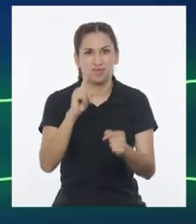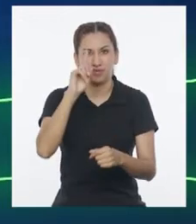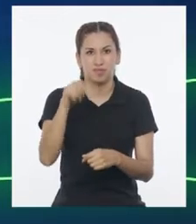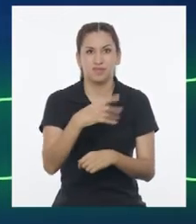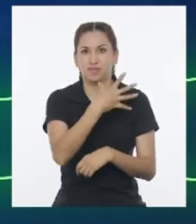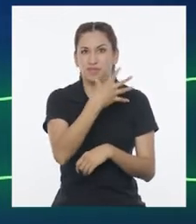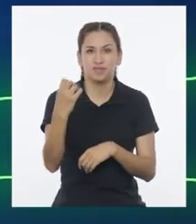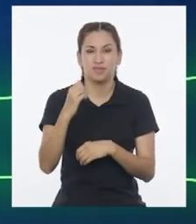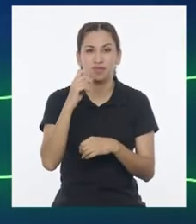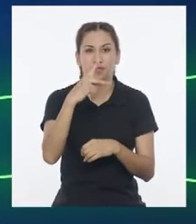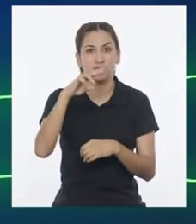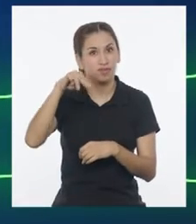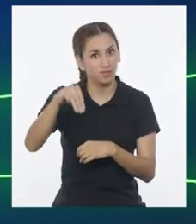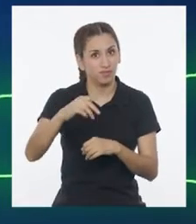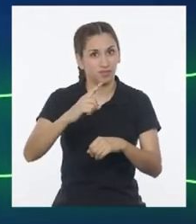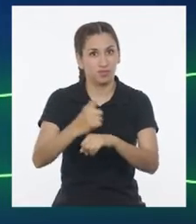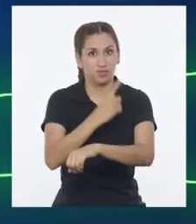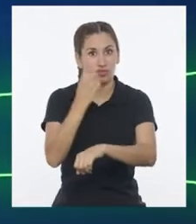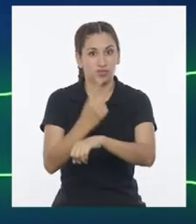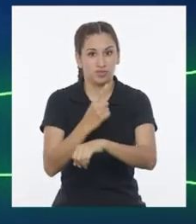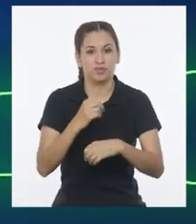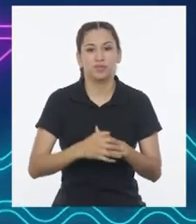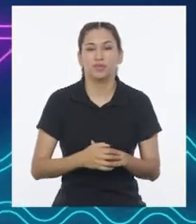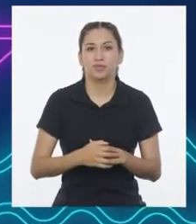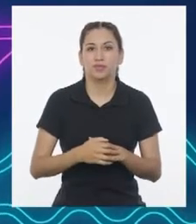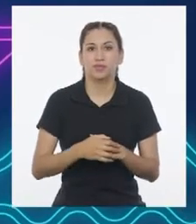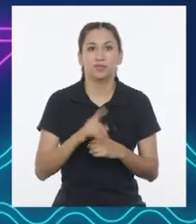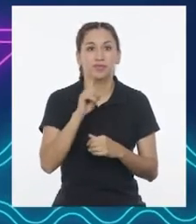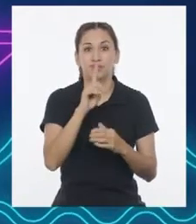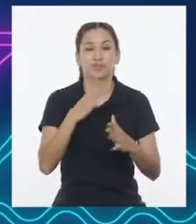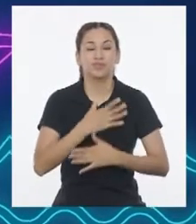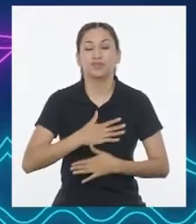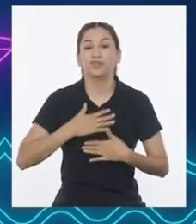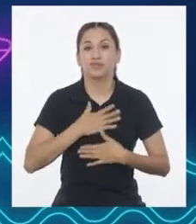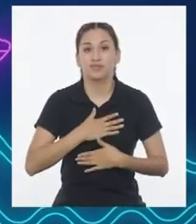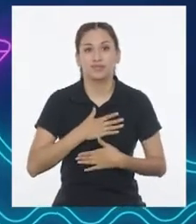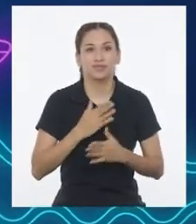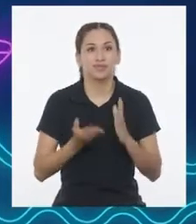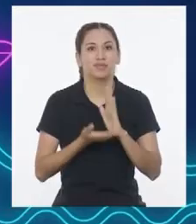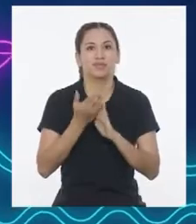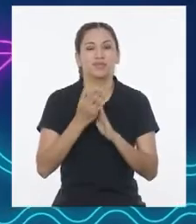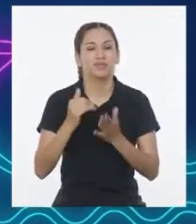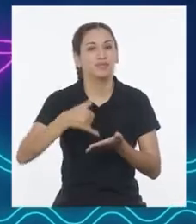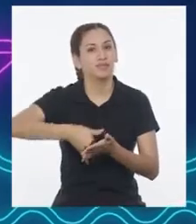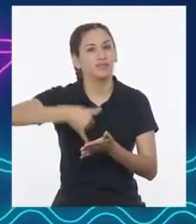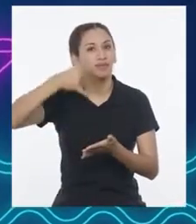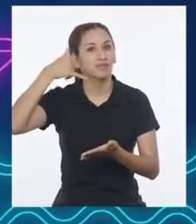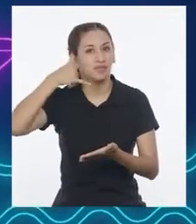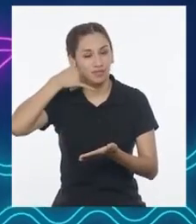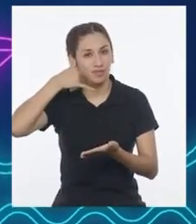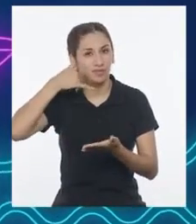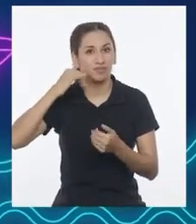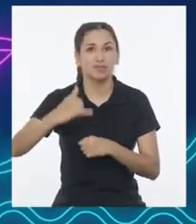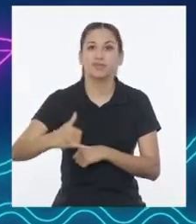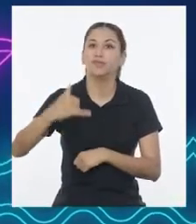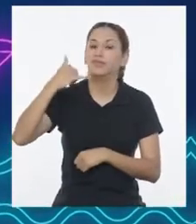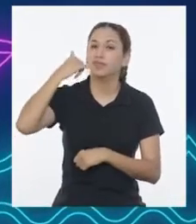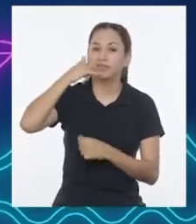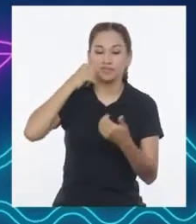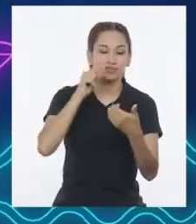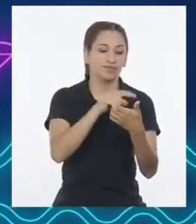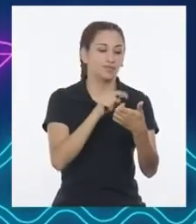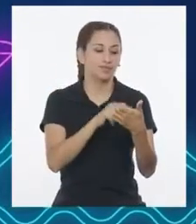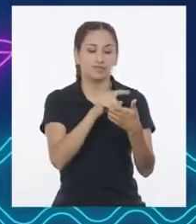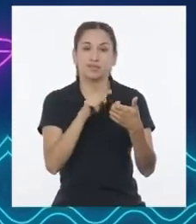velocidad de 1500 kilómetros por hora? ¿No se gozaría finalmente más del teléfono y del